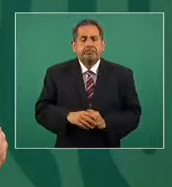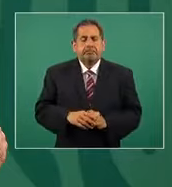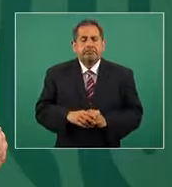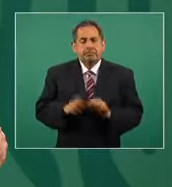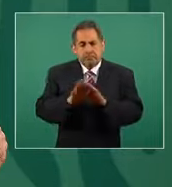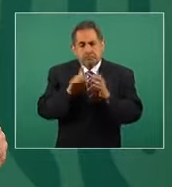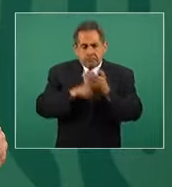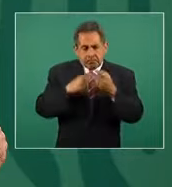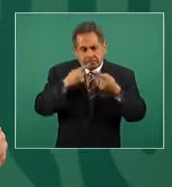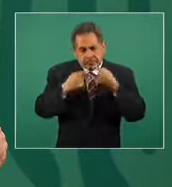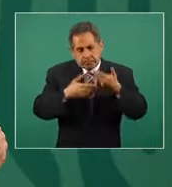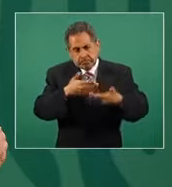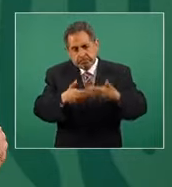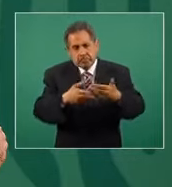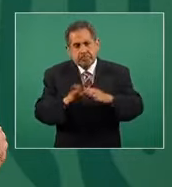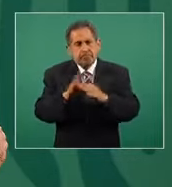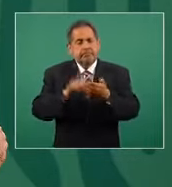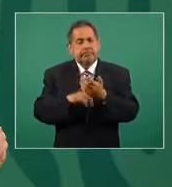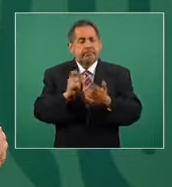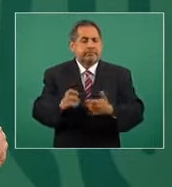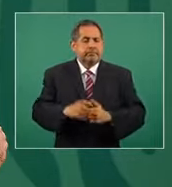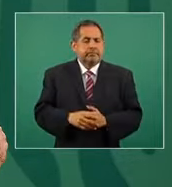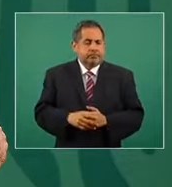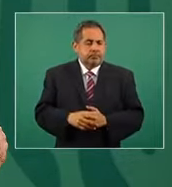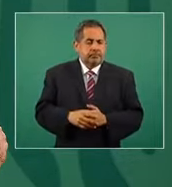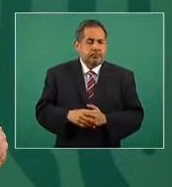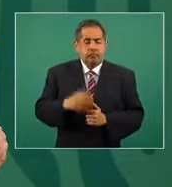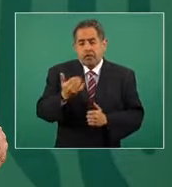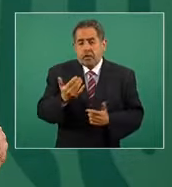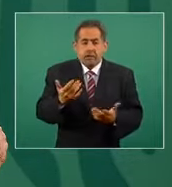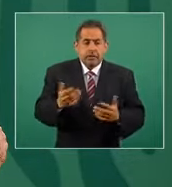cómo se está comportando, y